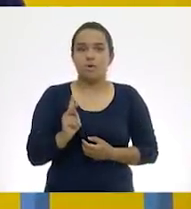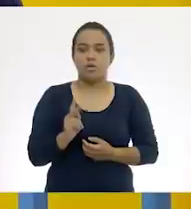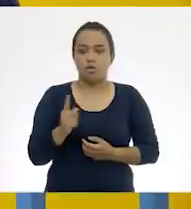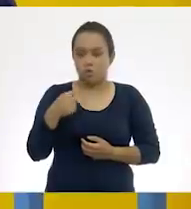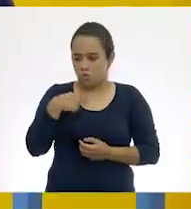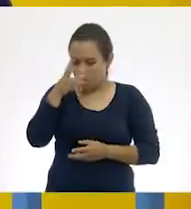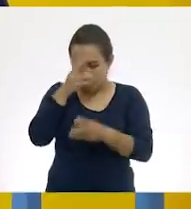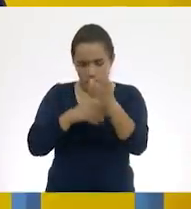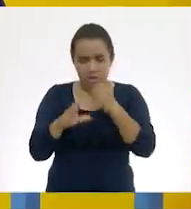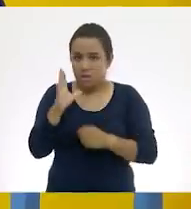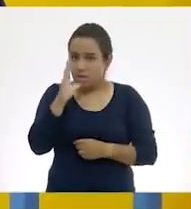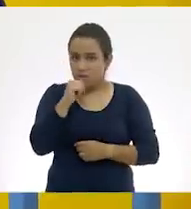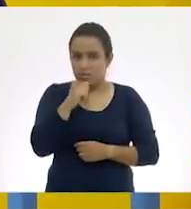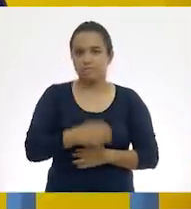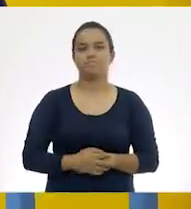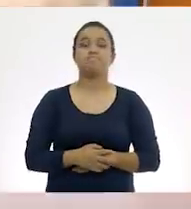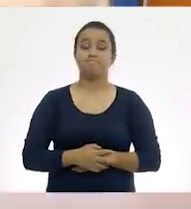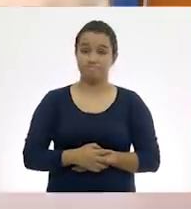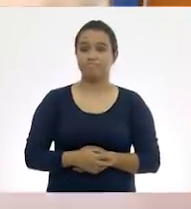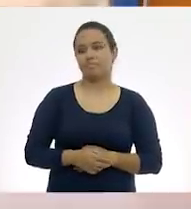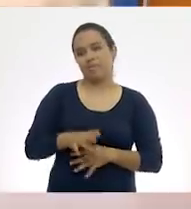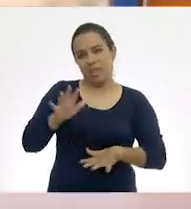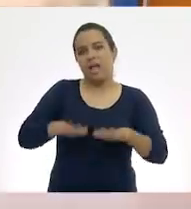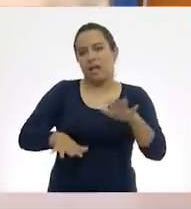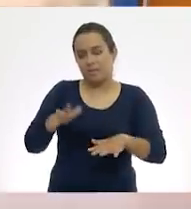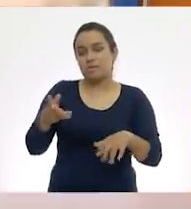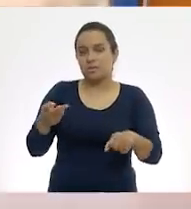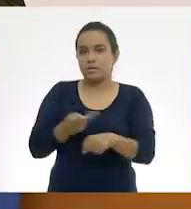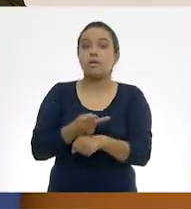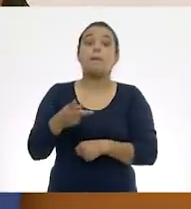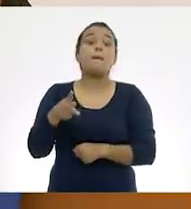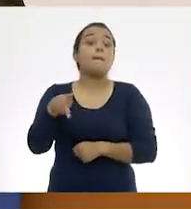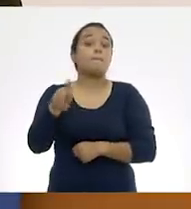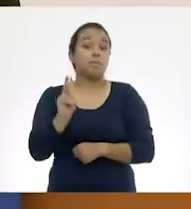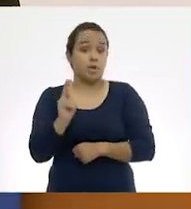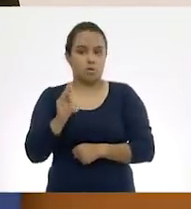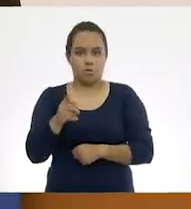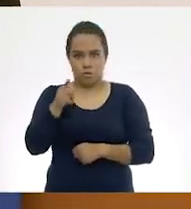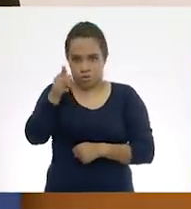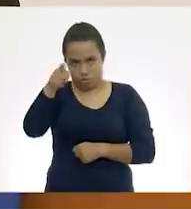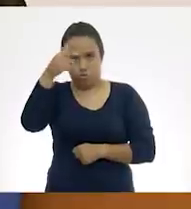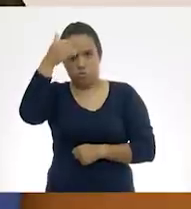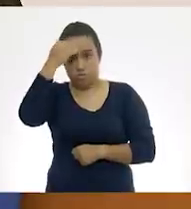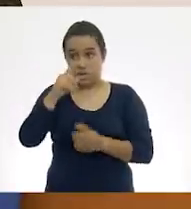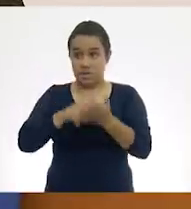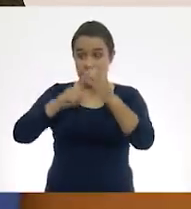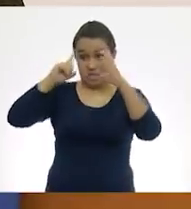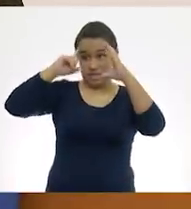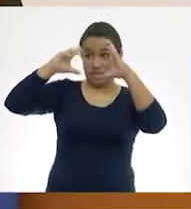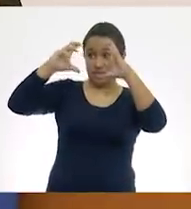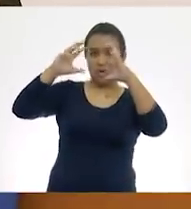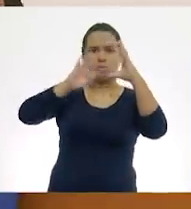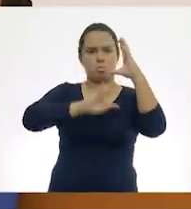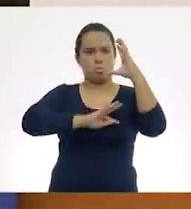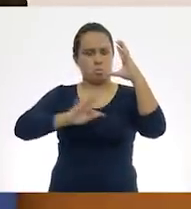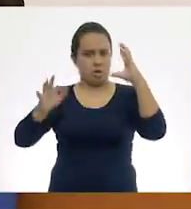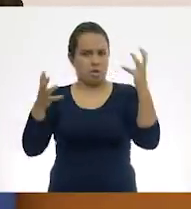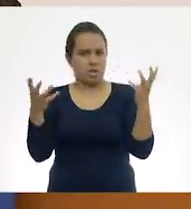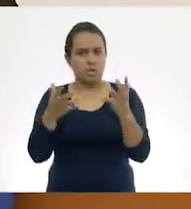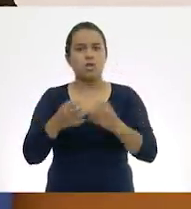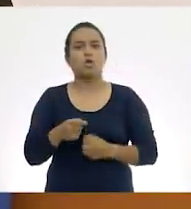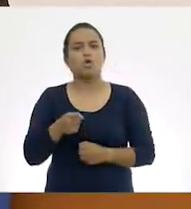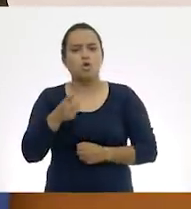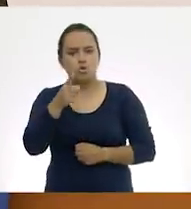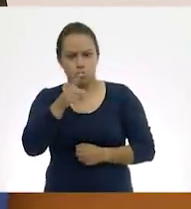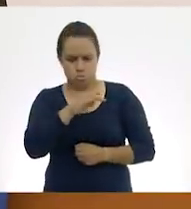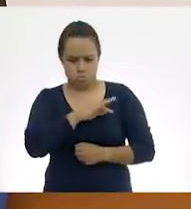puedo aprender. Eso puede pasar, pero ahora que sabes que tu cerebro tiene esa capacidad,